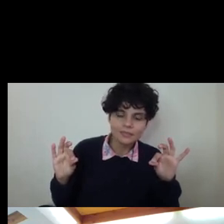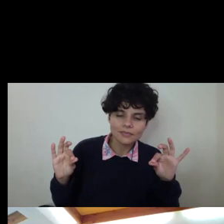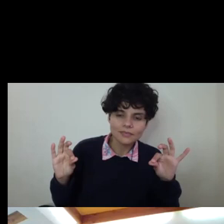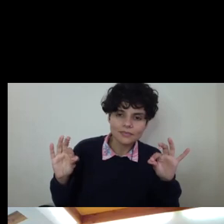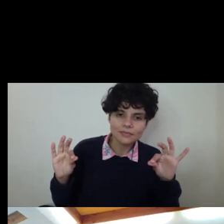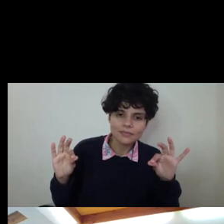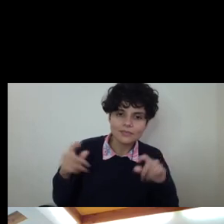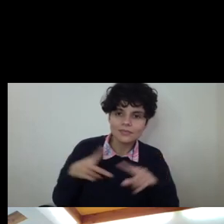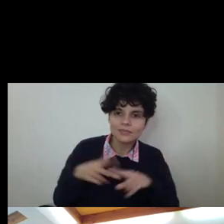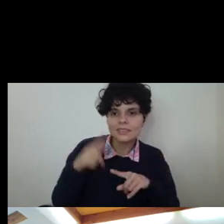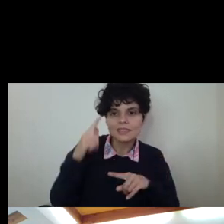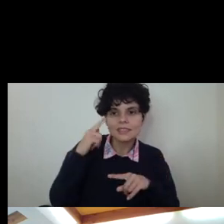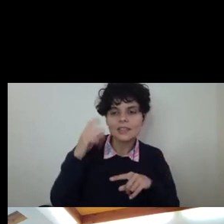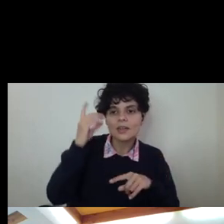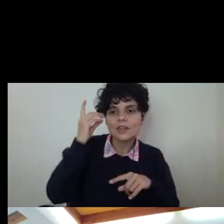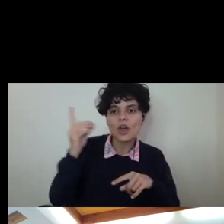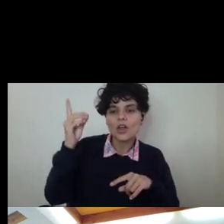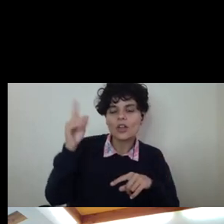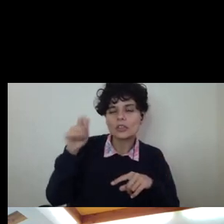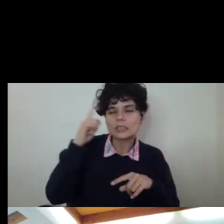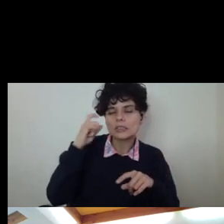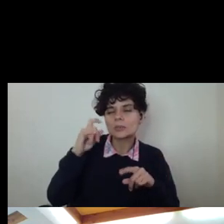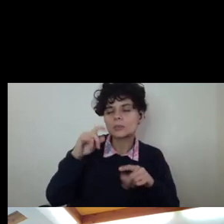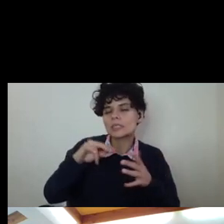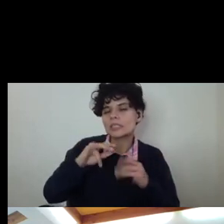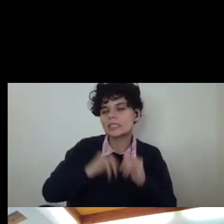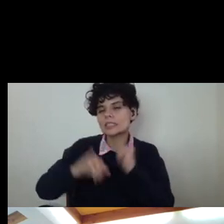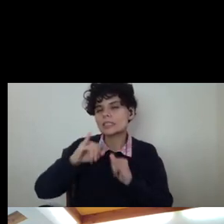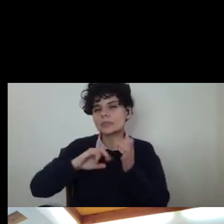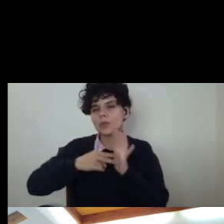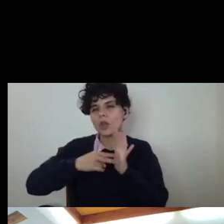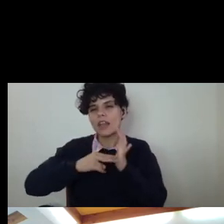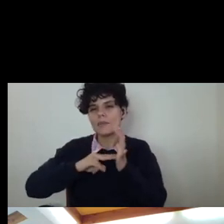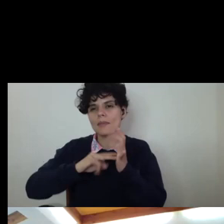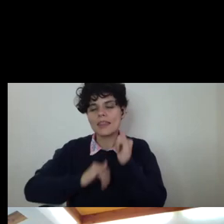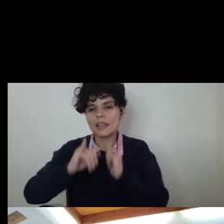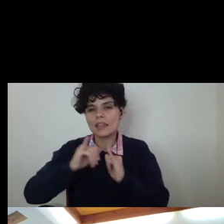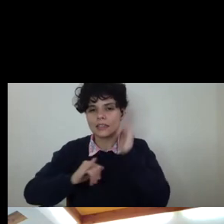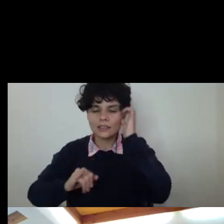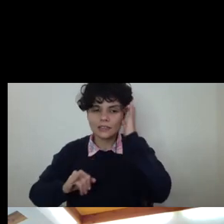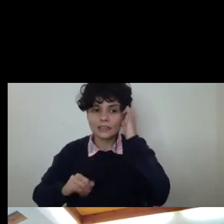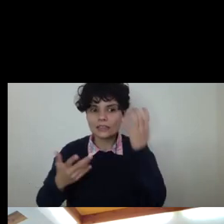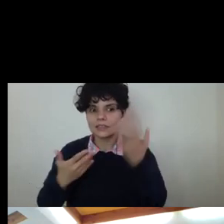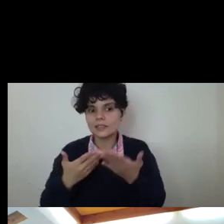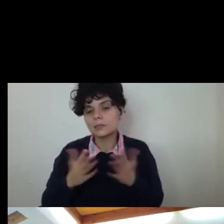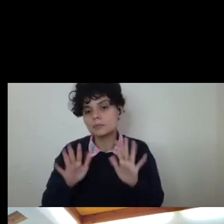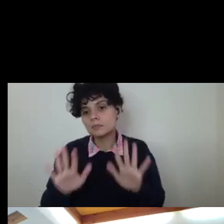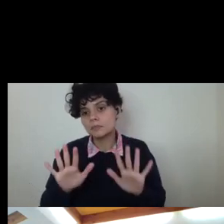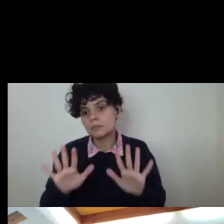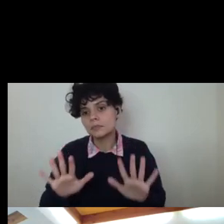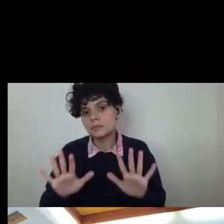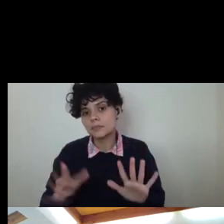Parece que la doctora está teniendo algunos problemas de conexión, así que vamos a darle un tiempo para ver si se puede